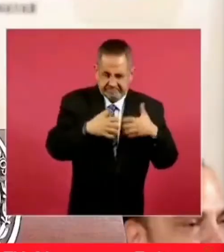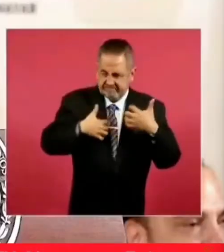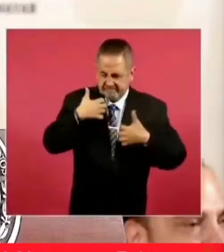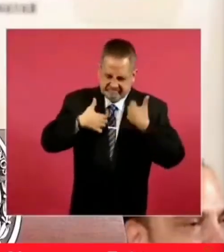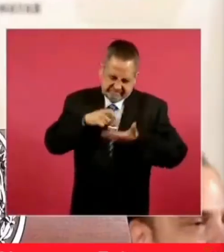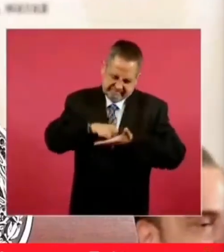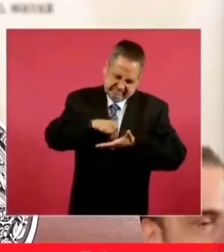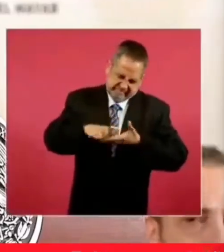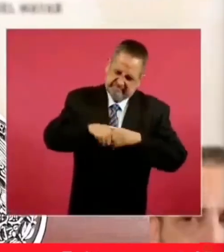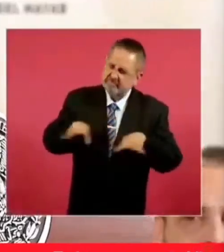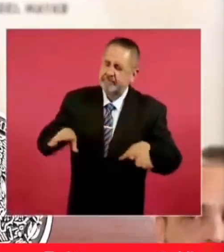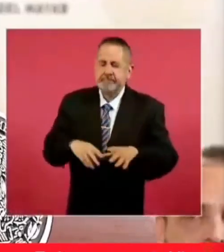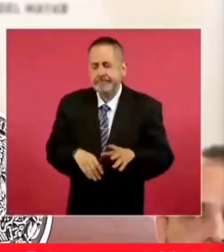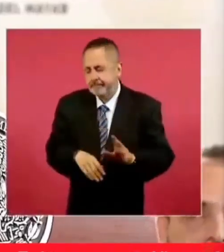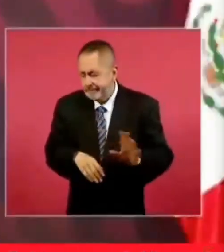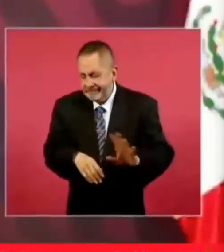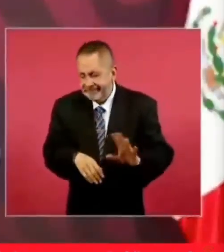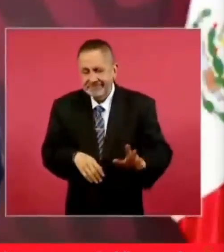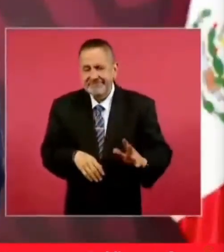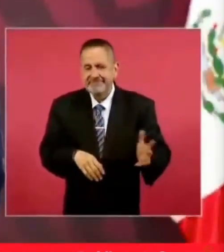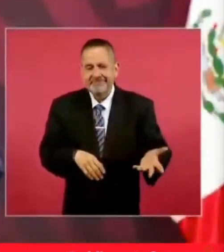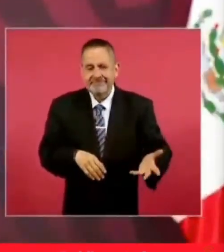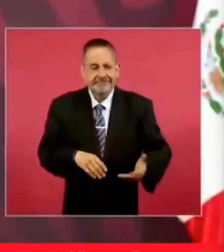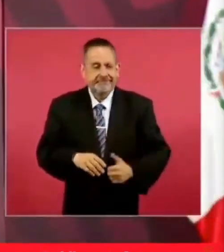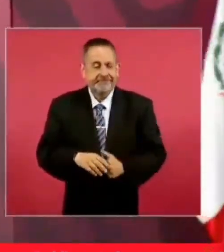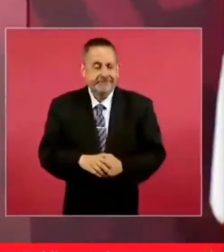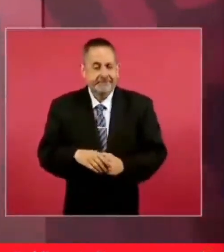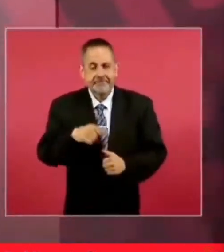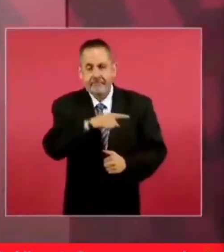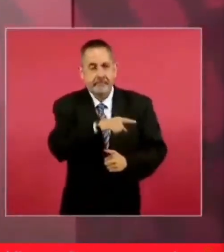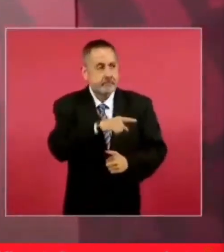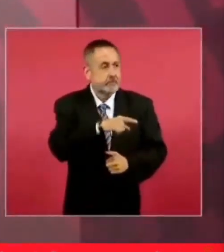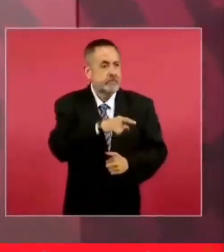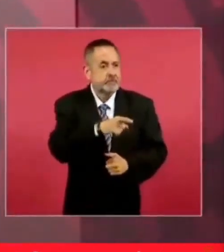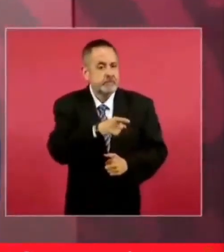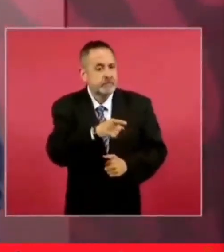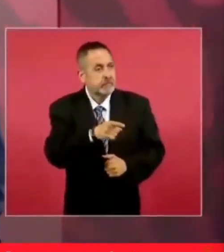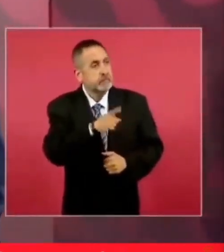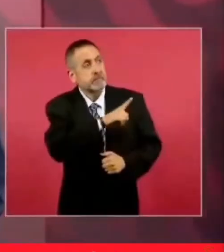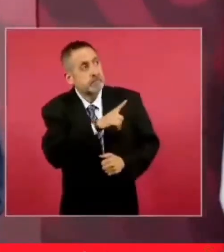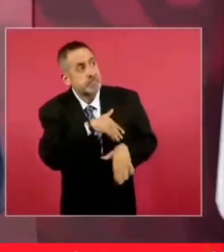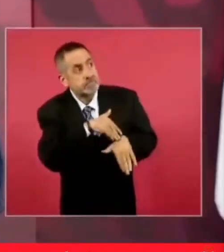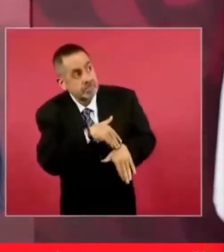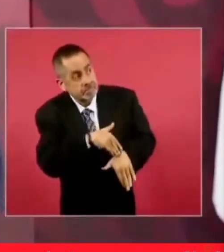o por hacer un escrito